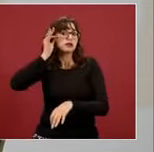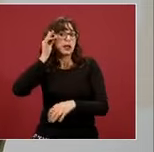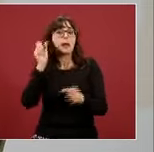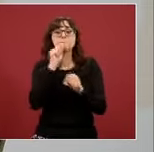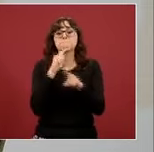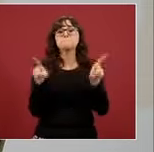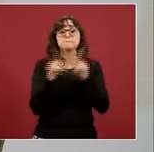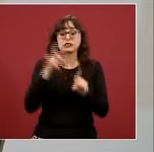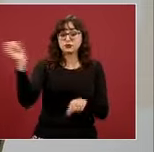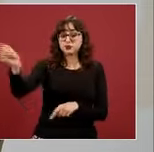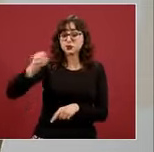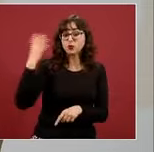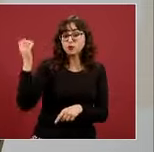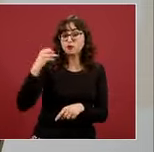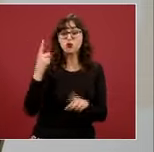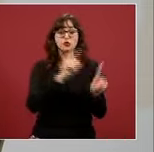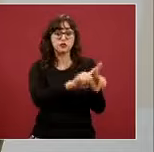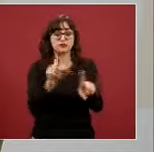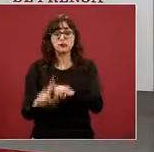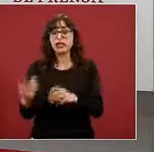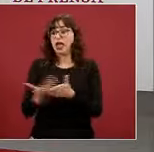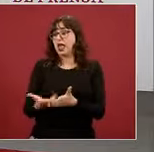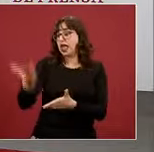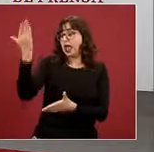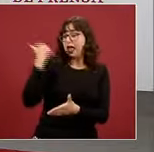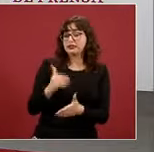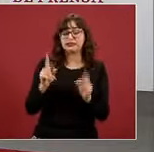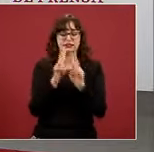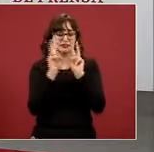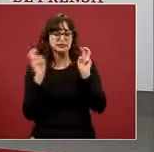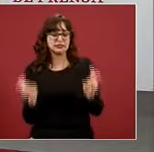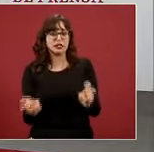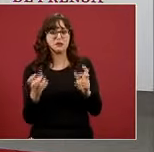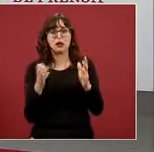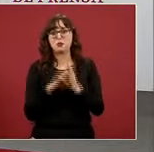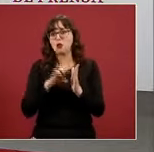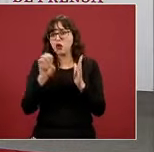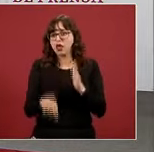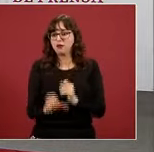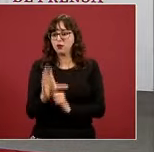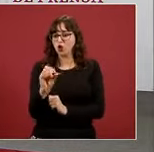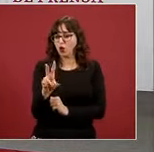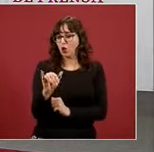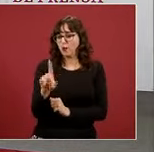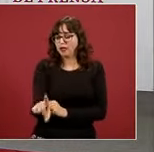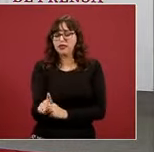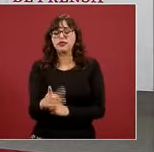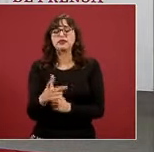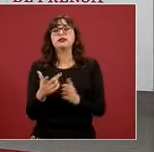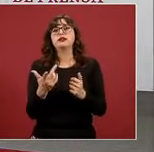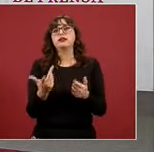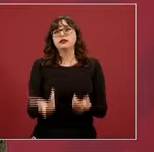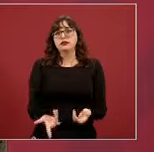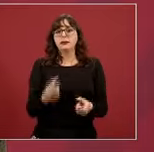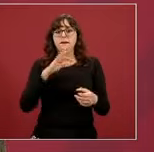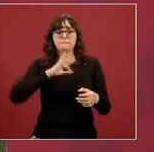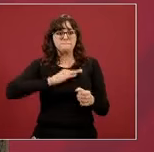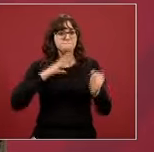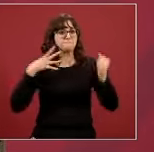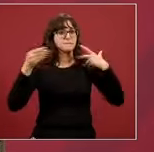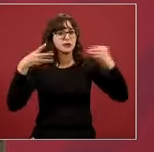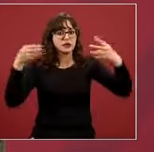foros que se han realizado en meses pasados sobre temas que involucran al COVID, la seguridad social y la